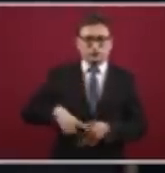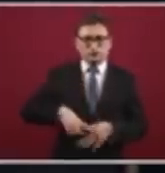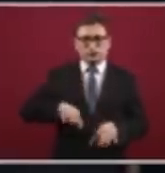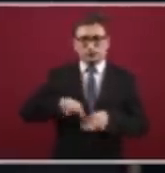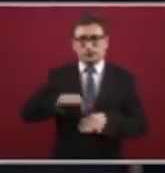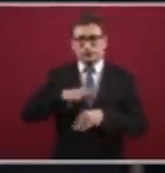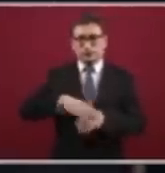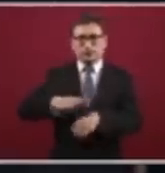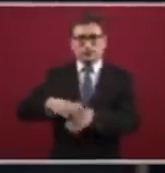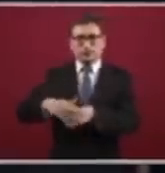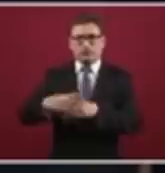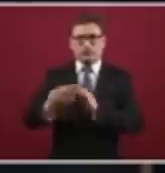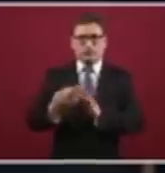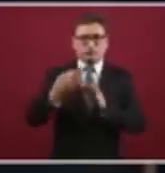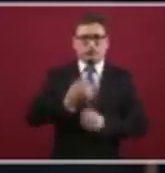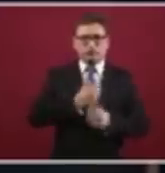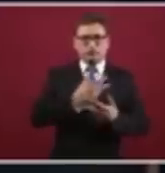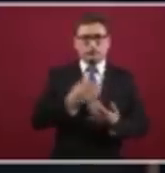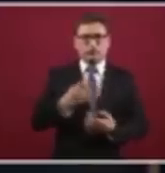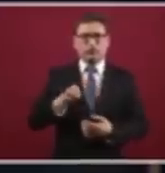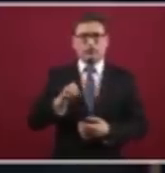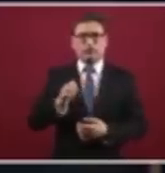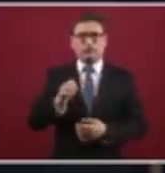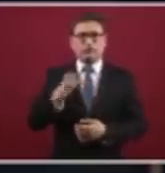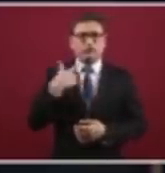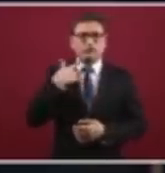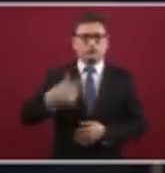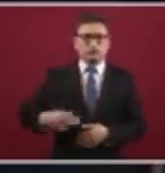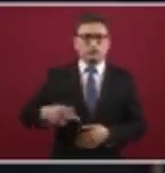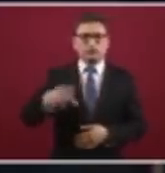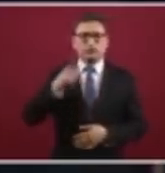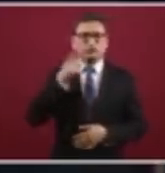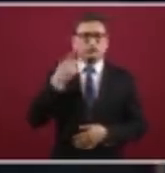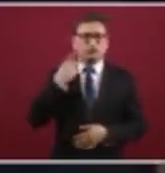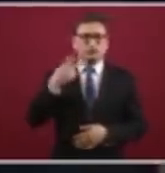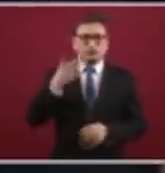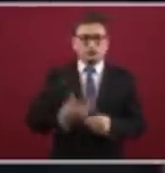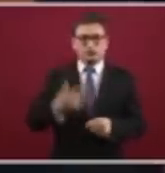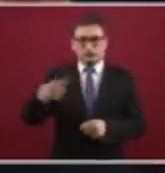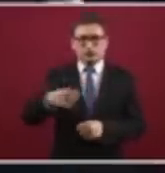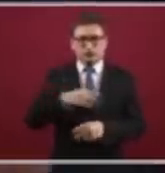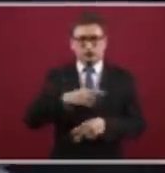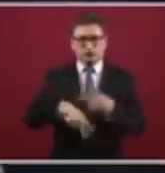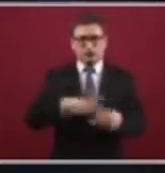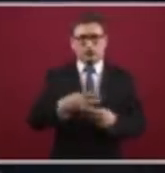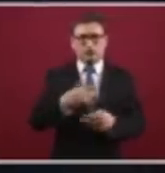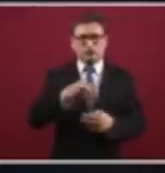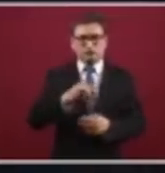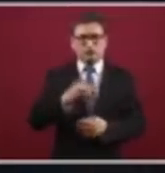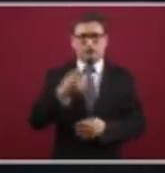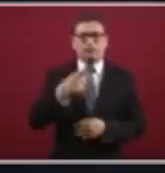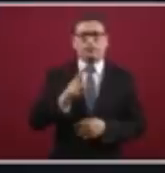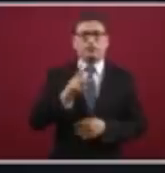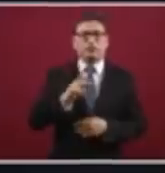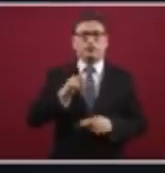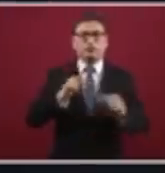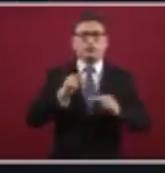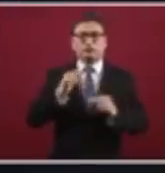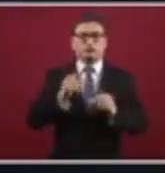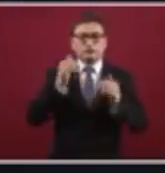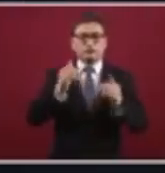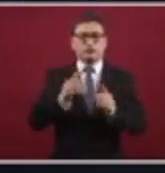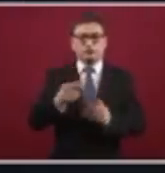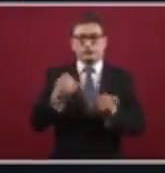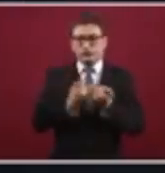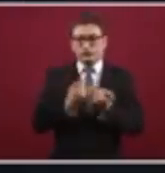comentó que el ex procurador dio cara no está dispuesto a acudir un poco más arriba se va a pedir también la comparecencia